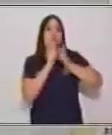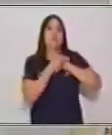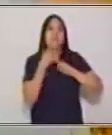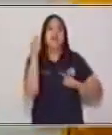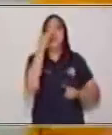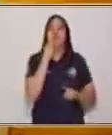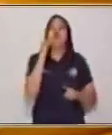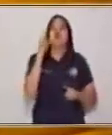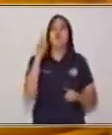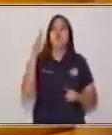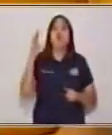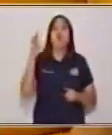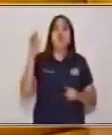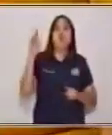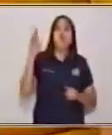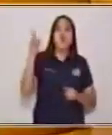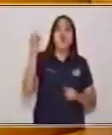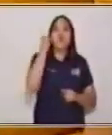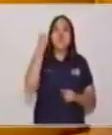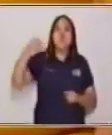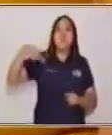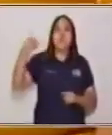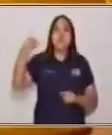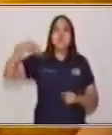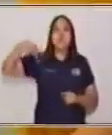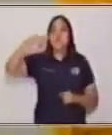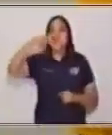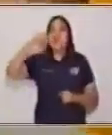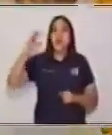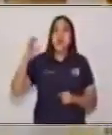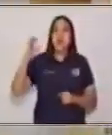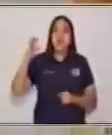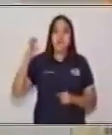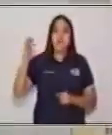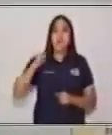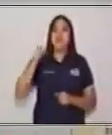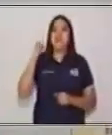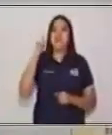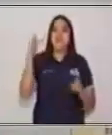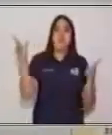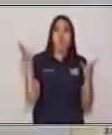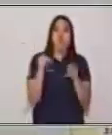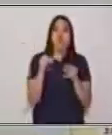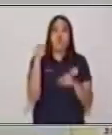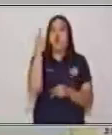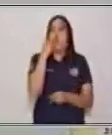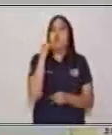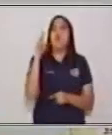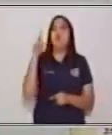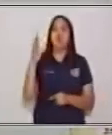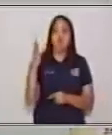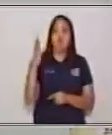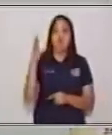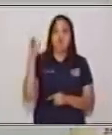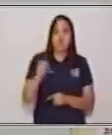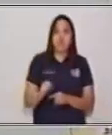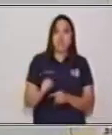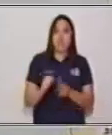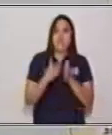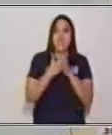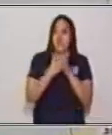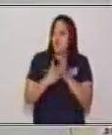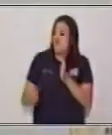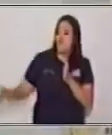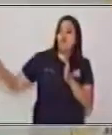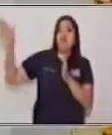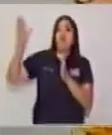entonces le vamos a colocar la palabra sub al de. Y todo lo demás va a ser un